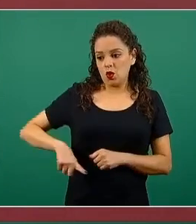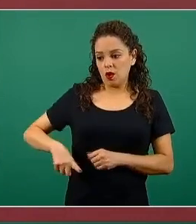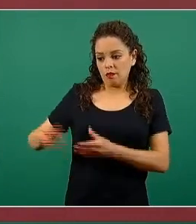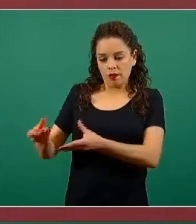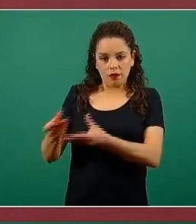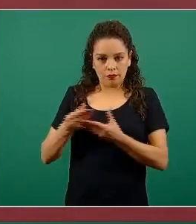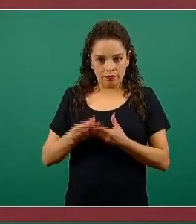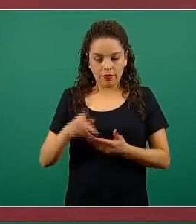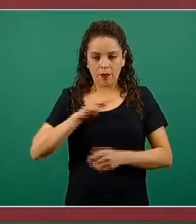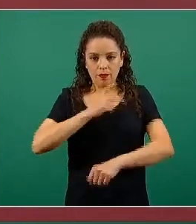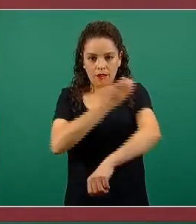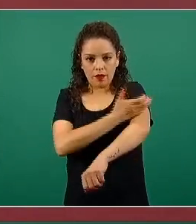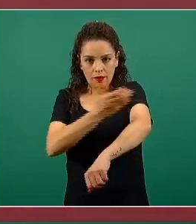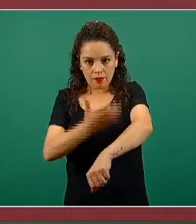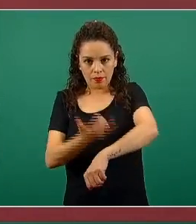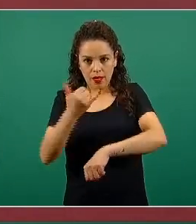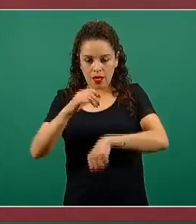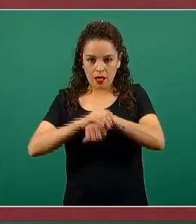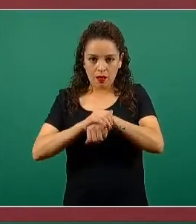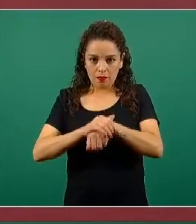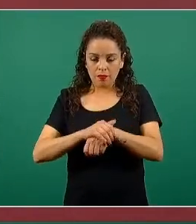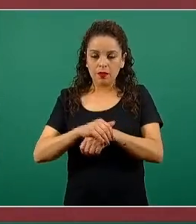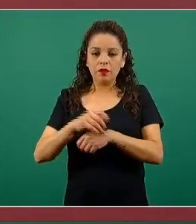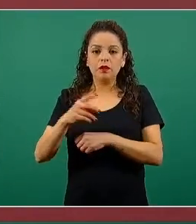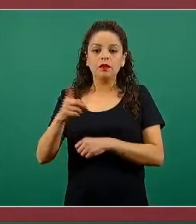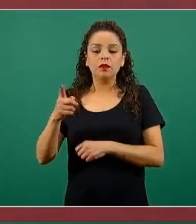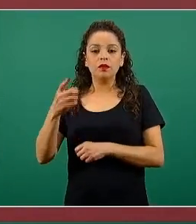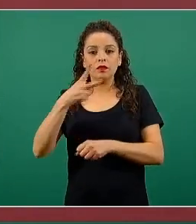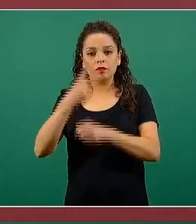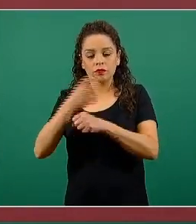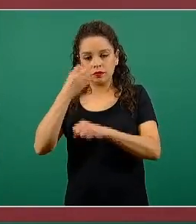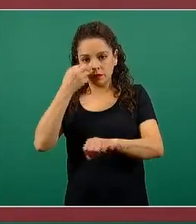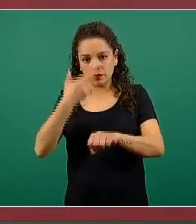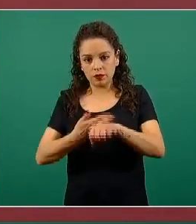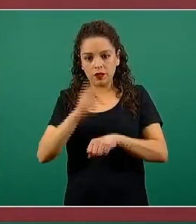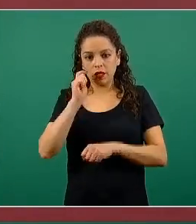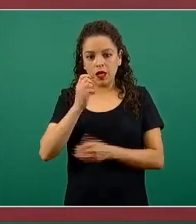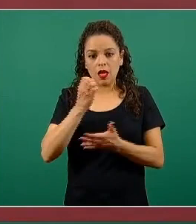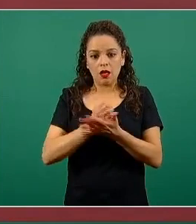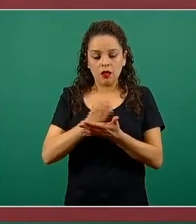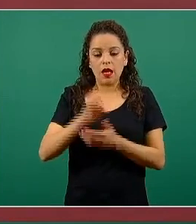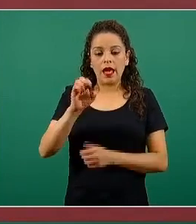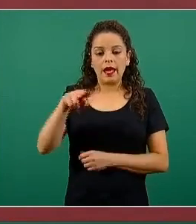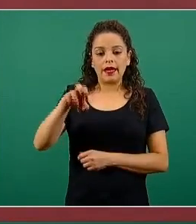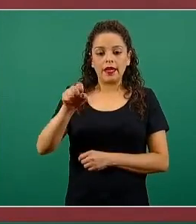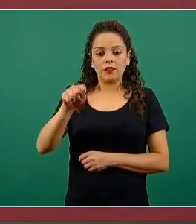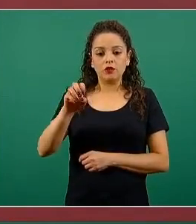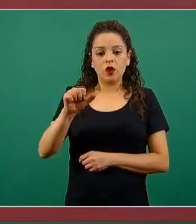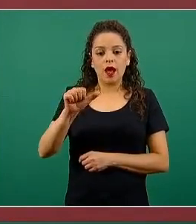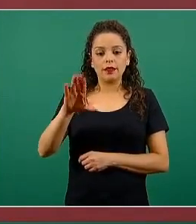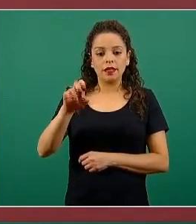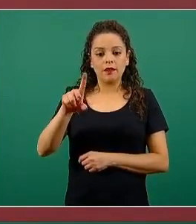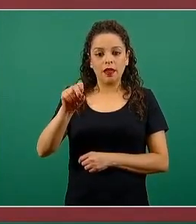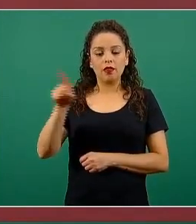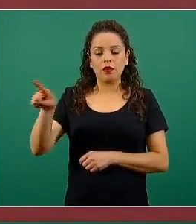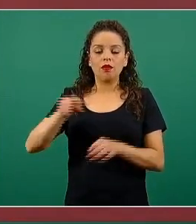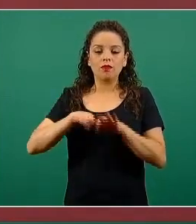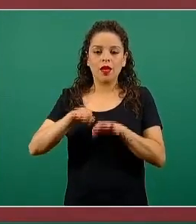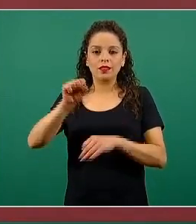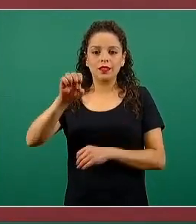mi colega y amigo subsecretario de Industria, Comercio y Competitividad, Ernesto Acevedo Fernández, de la Secretaría de